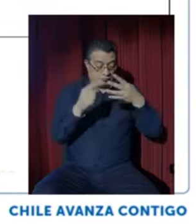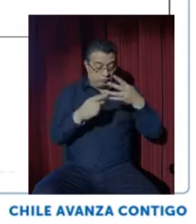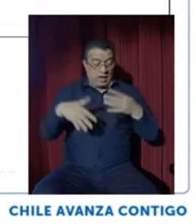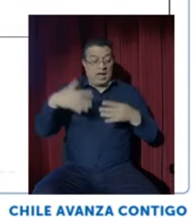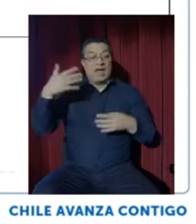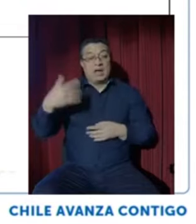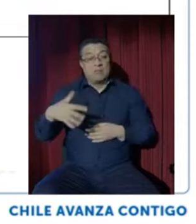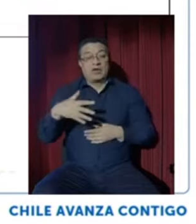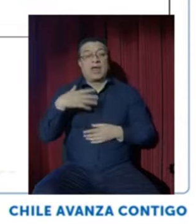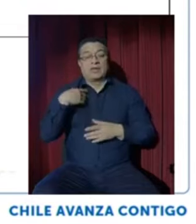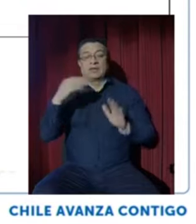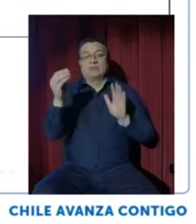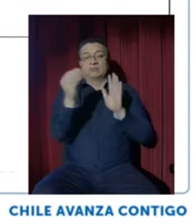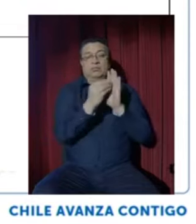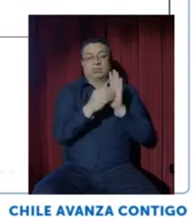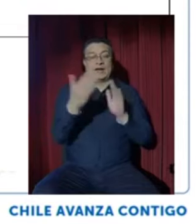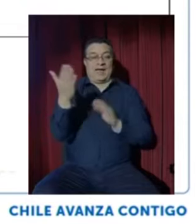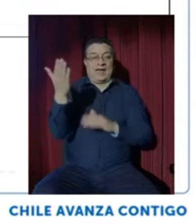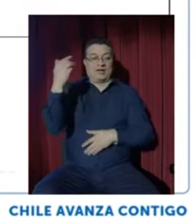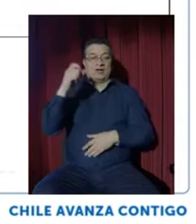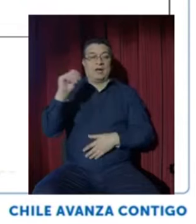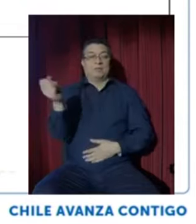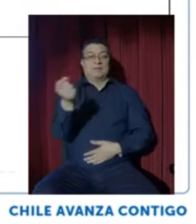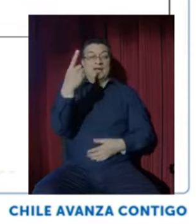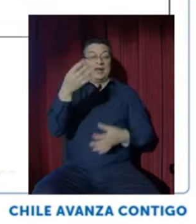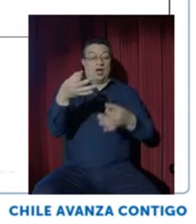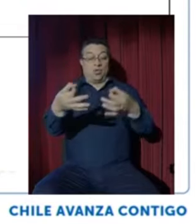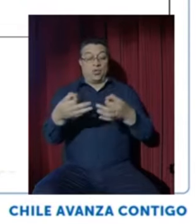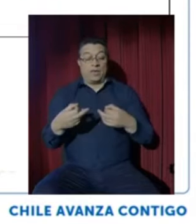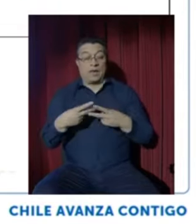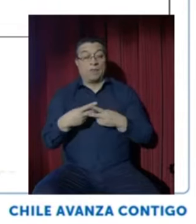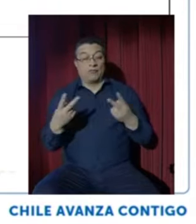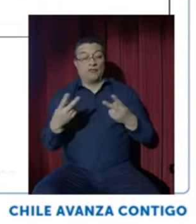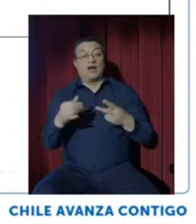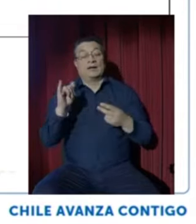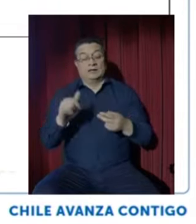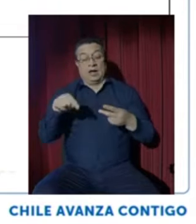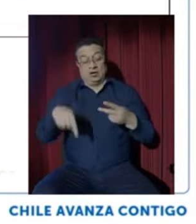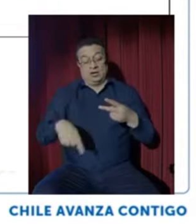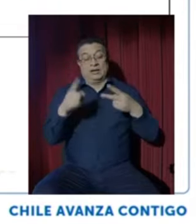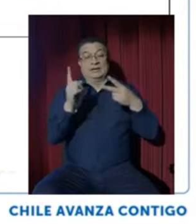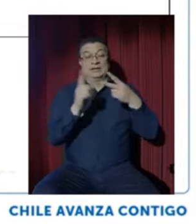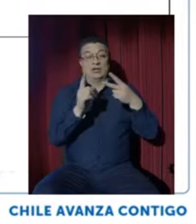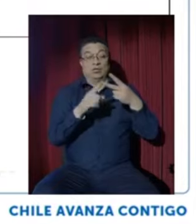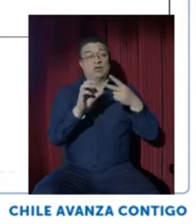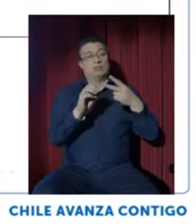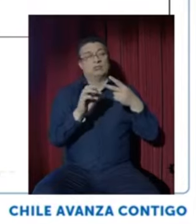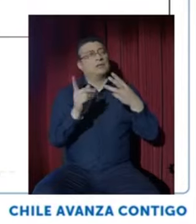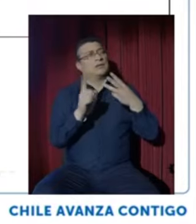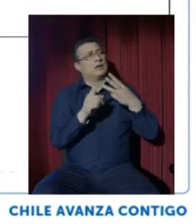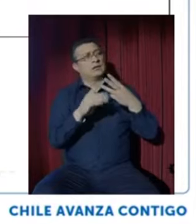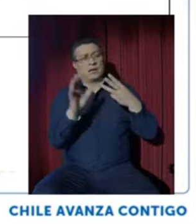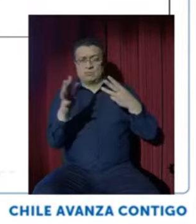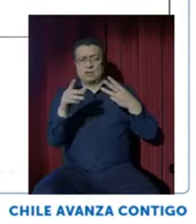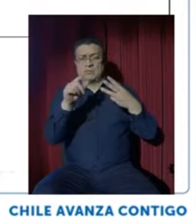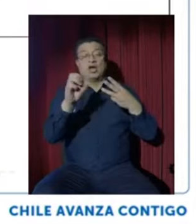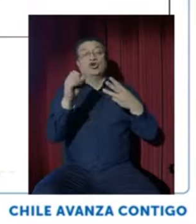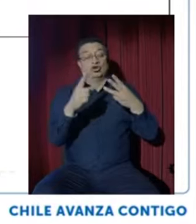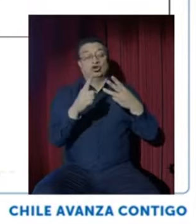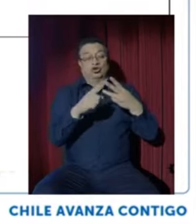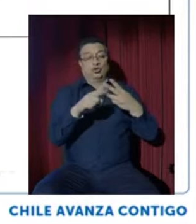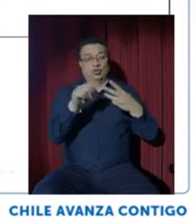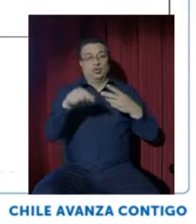marcado la agenda anterior de la primera Cuenta pública y también de esta segunda tercera Cuenta pública pero segunda de